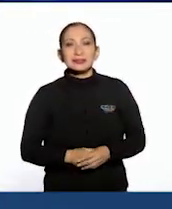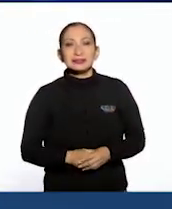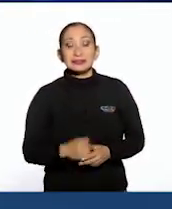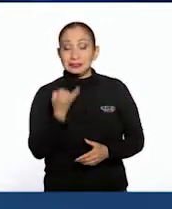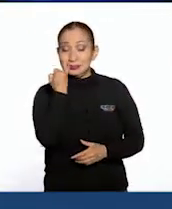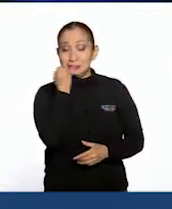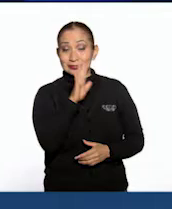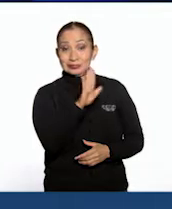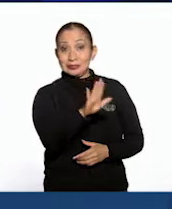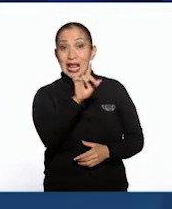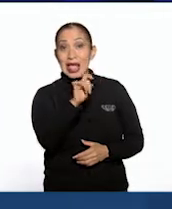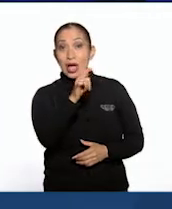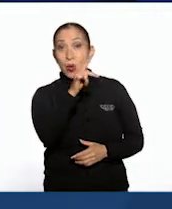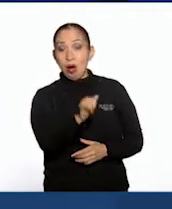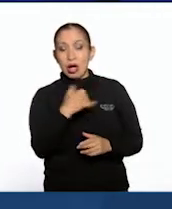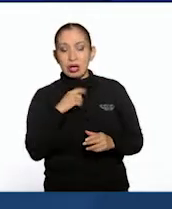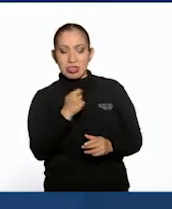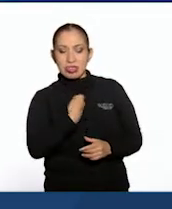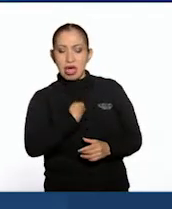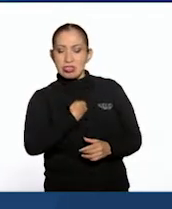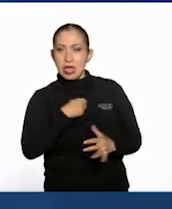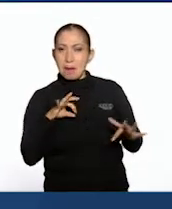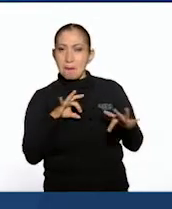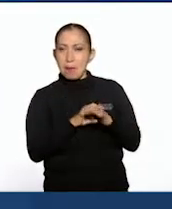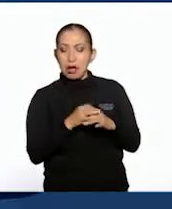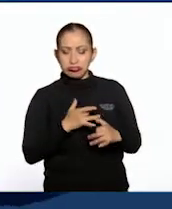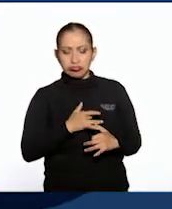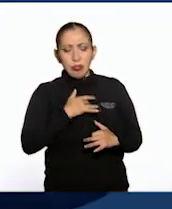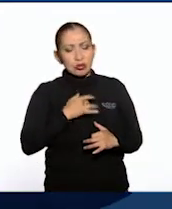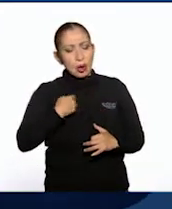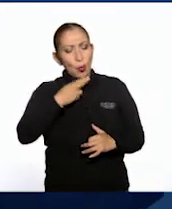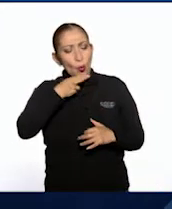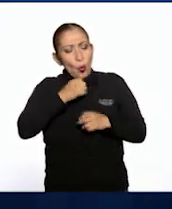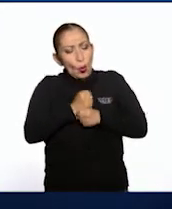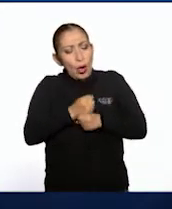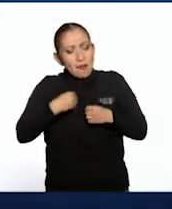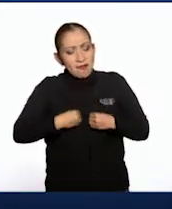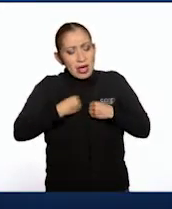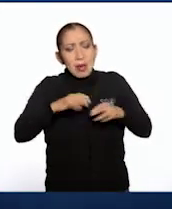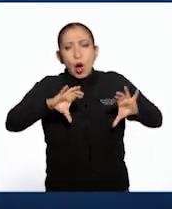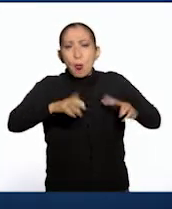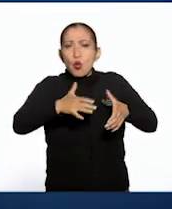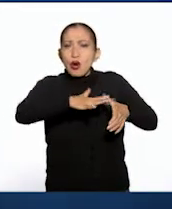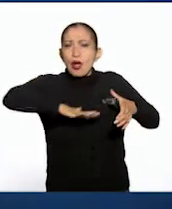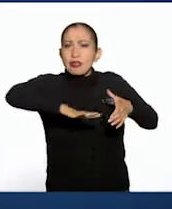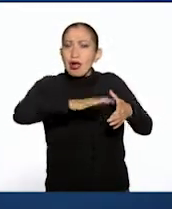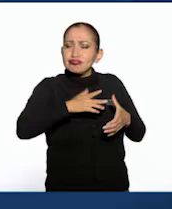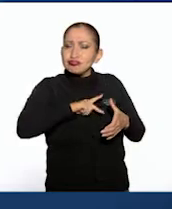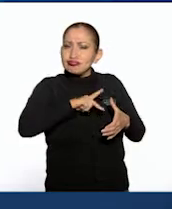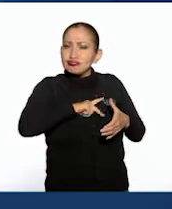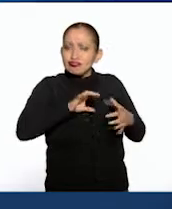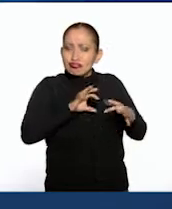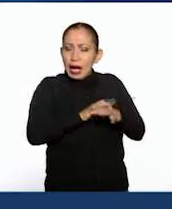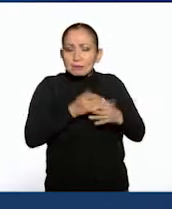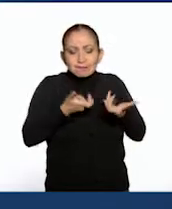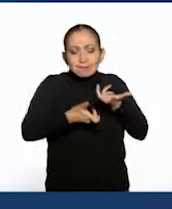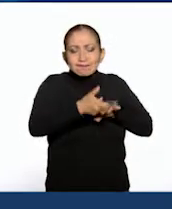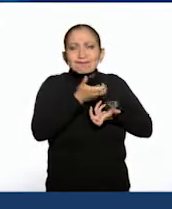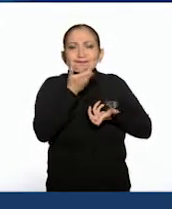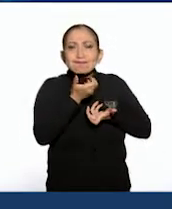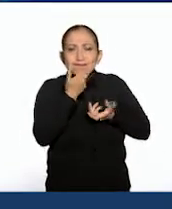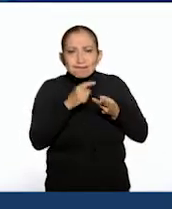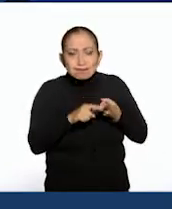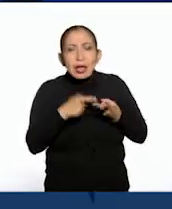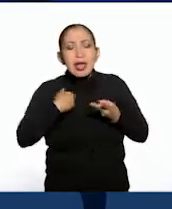La lengua es parte de la identidad, da sentido de pertenencia a quienes viven en una comunidad, con la que se comparten